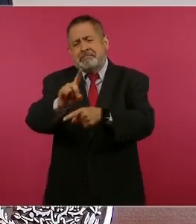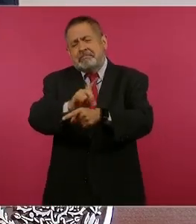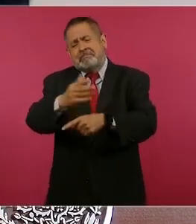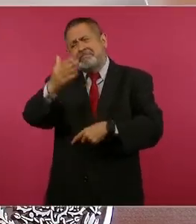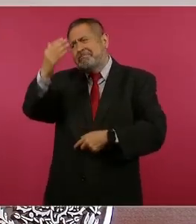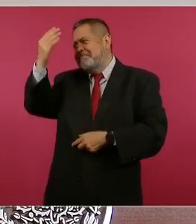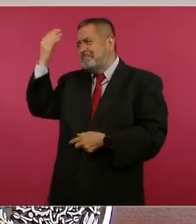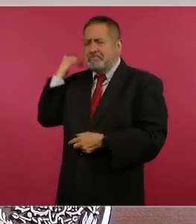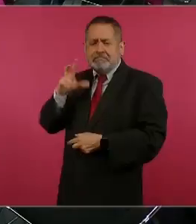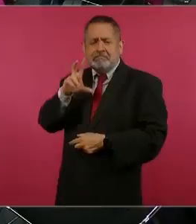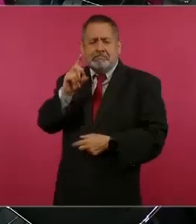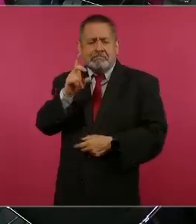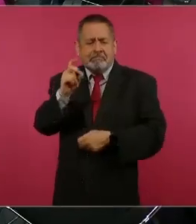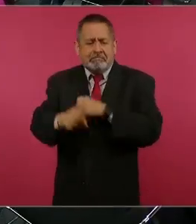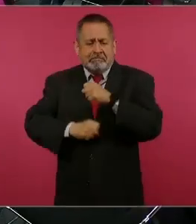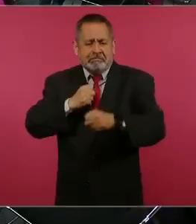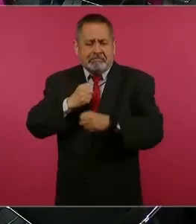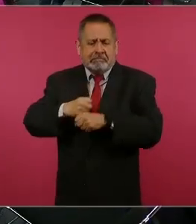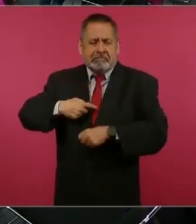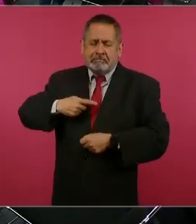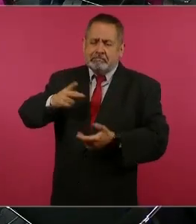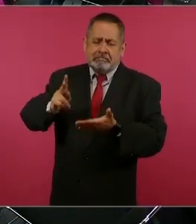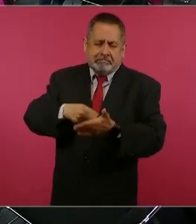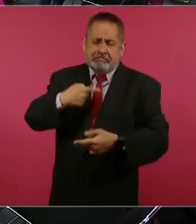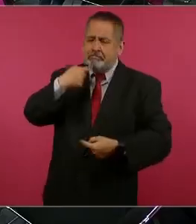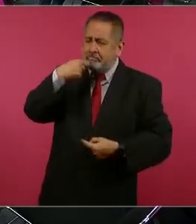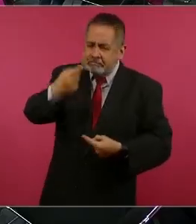hace 30 años,